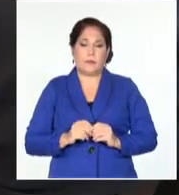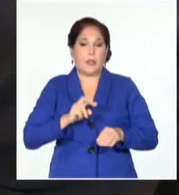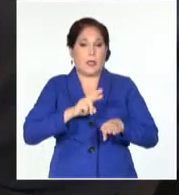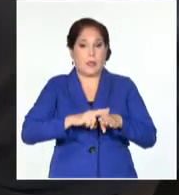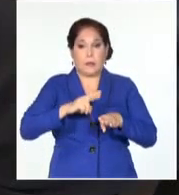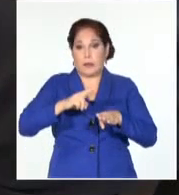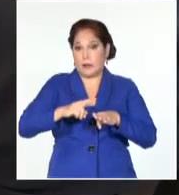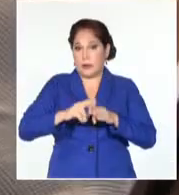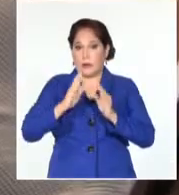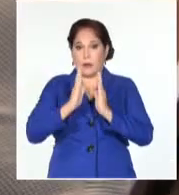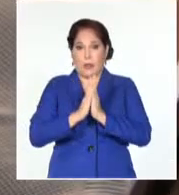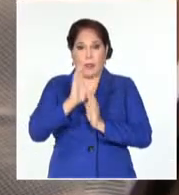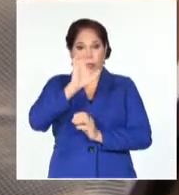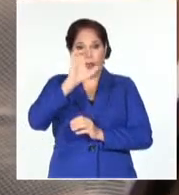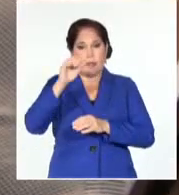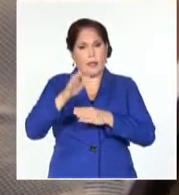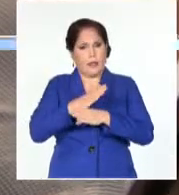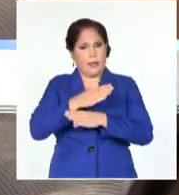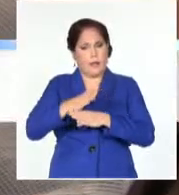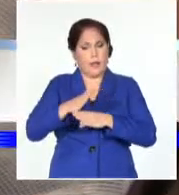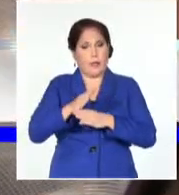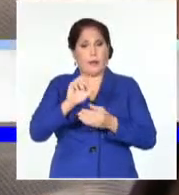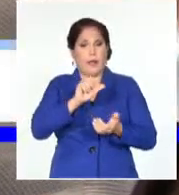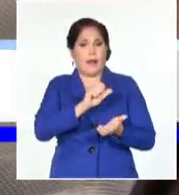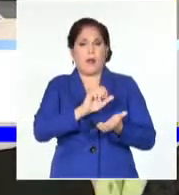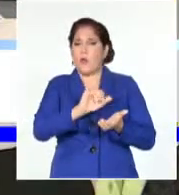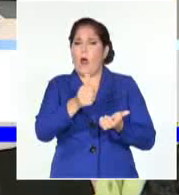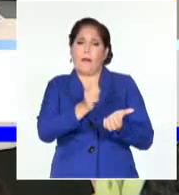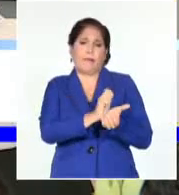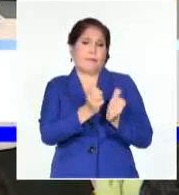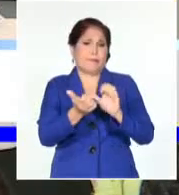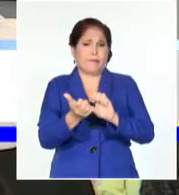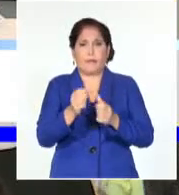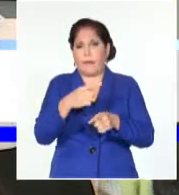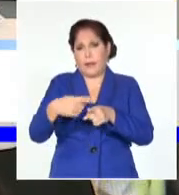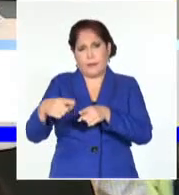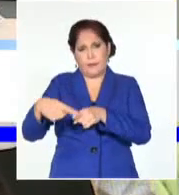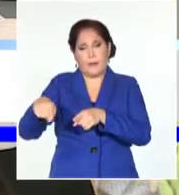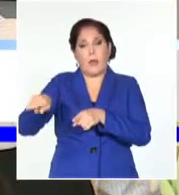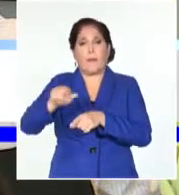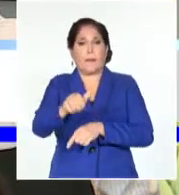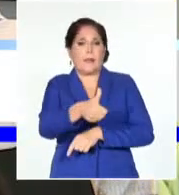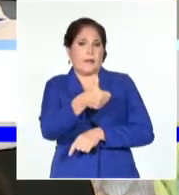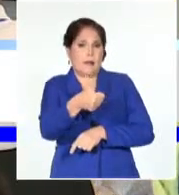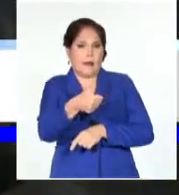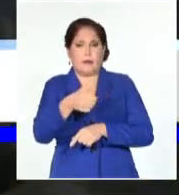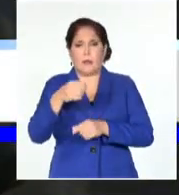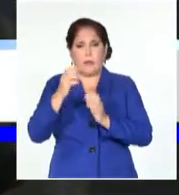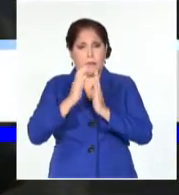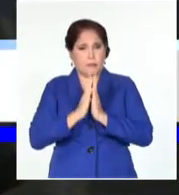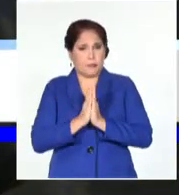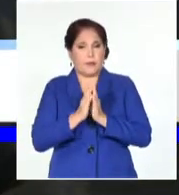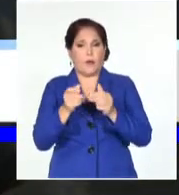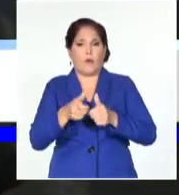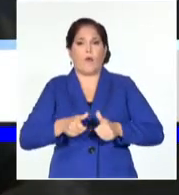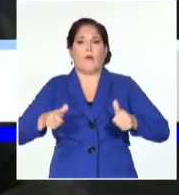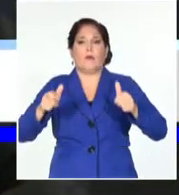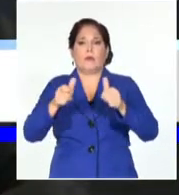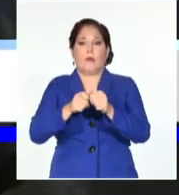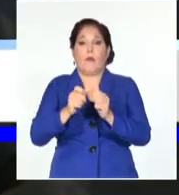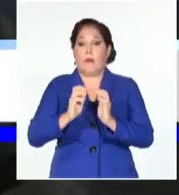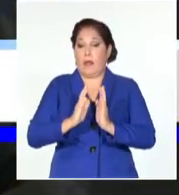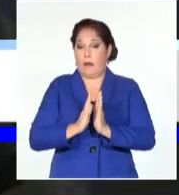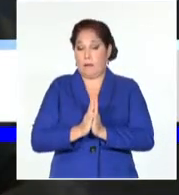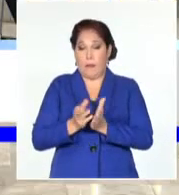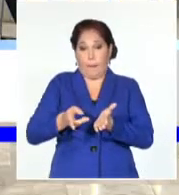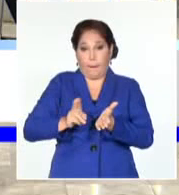Representantes de iglesias y denominaciones cristianas presentes en Cuba, presidentes de iglesias miembros o no del Consejo de Iglesias, miembros